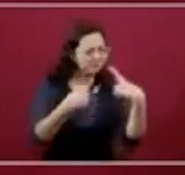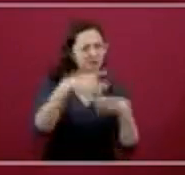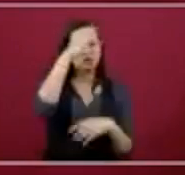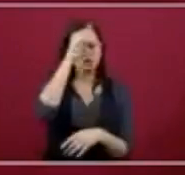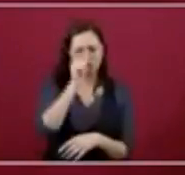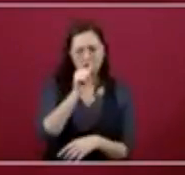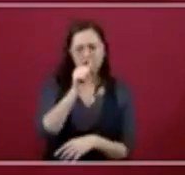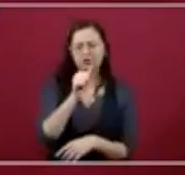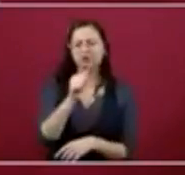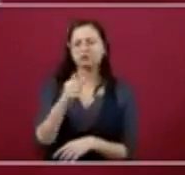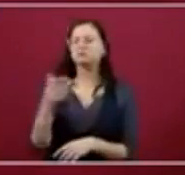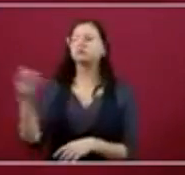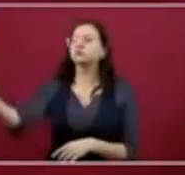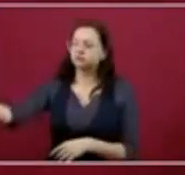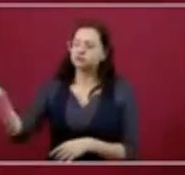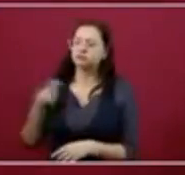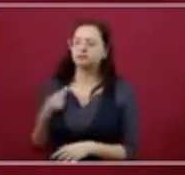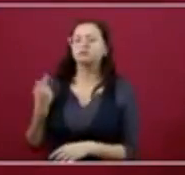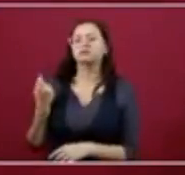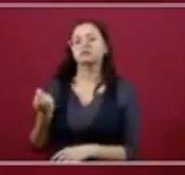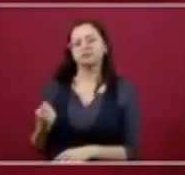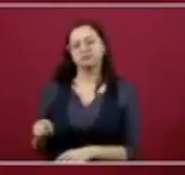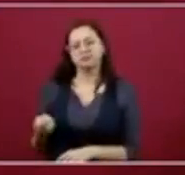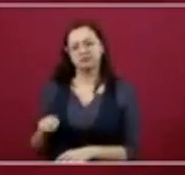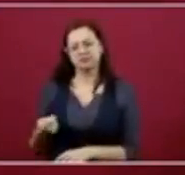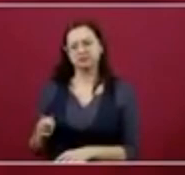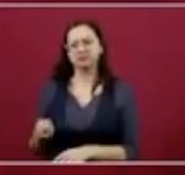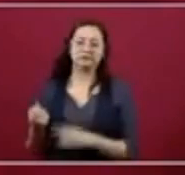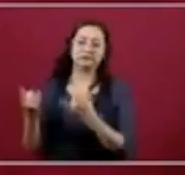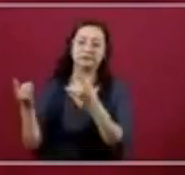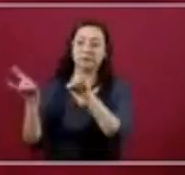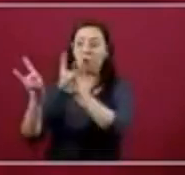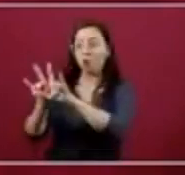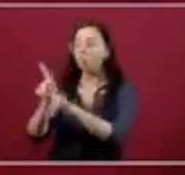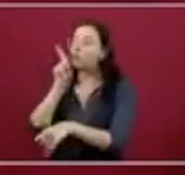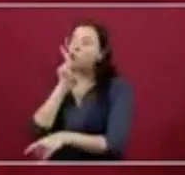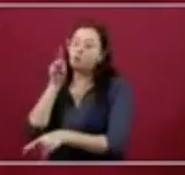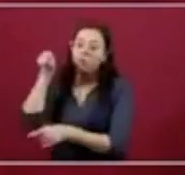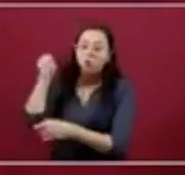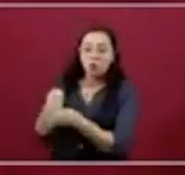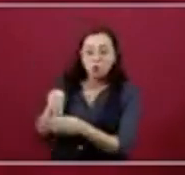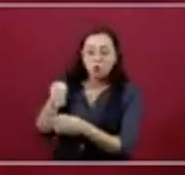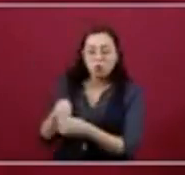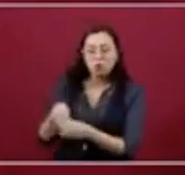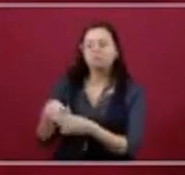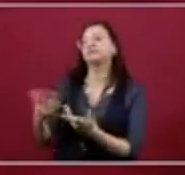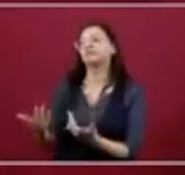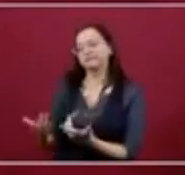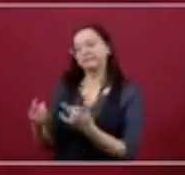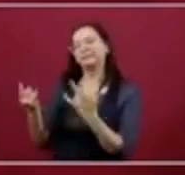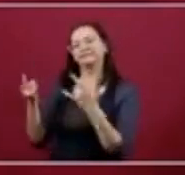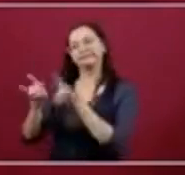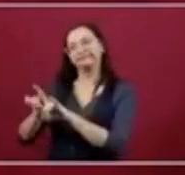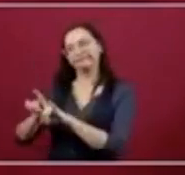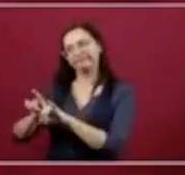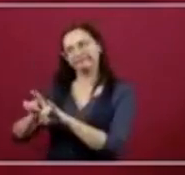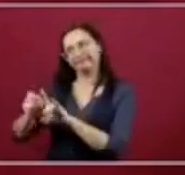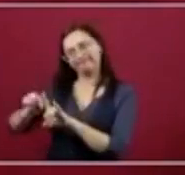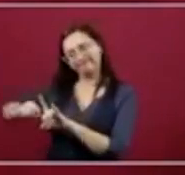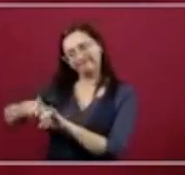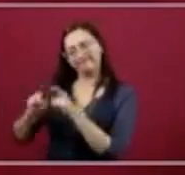nos entregaron las llaves de esa puerta secreta, y es lo que estamos abriendo al